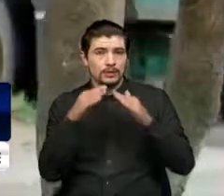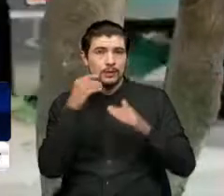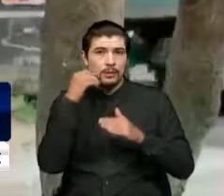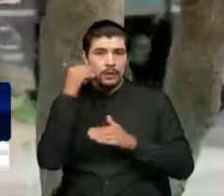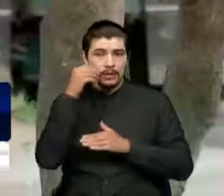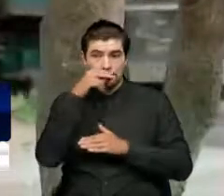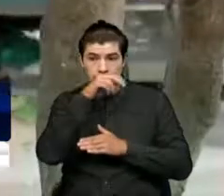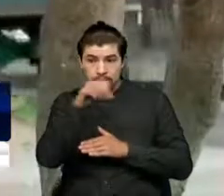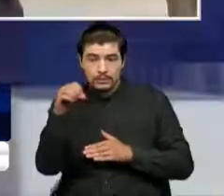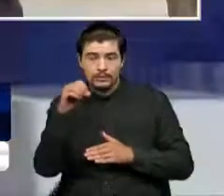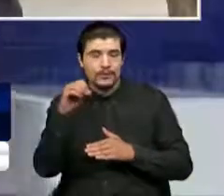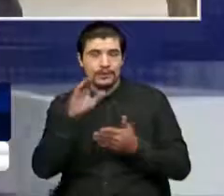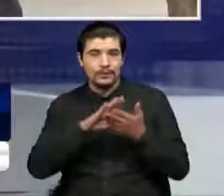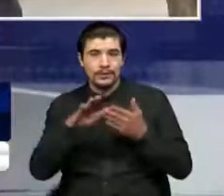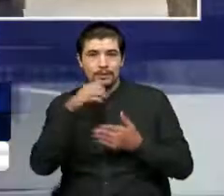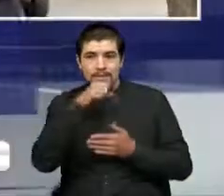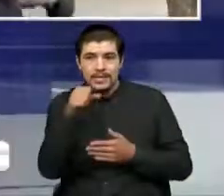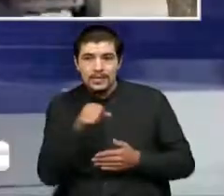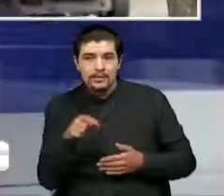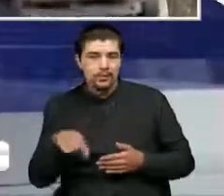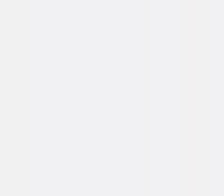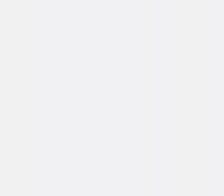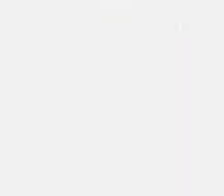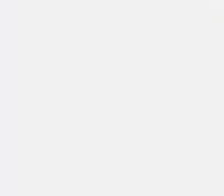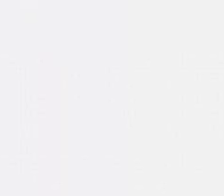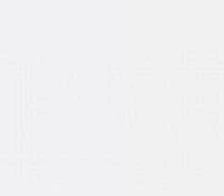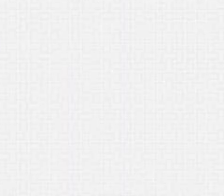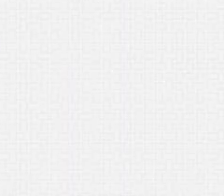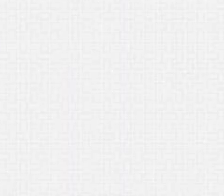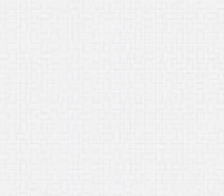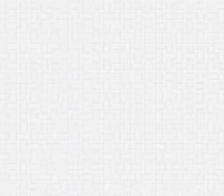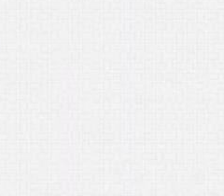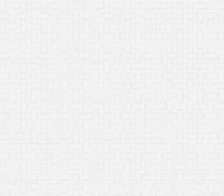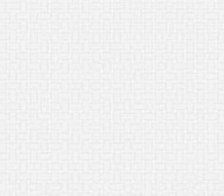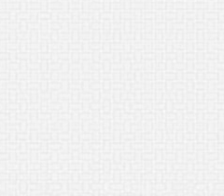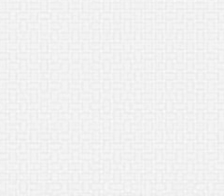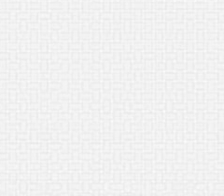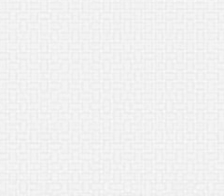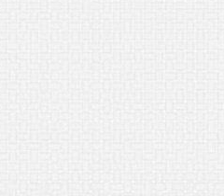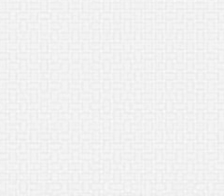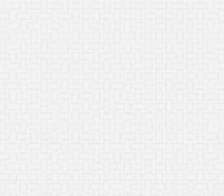continúen con más noticias en el Centro de Estudios. Canaltro.com.